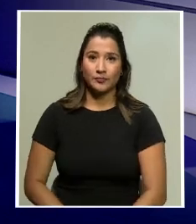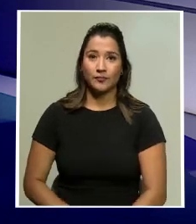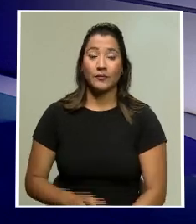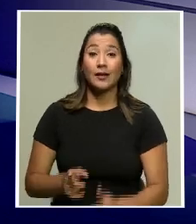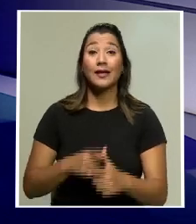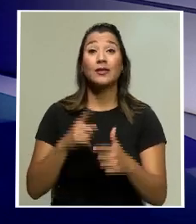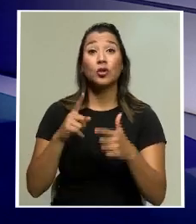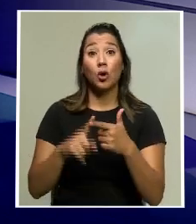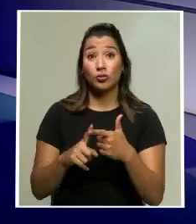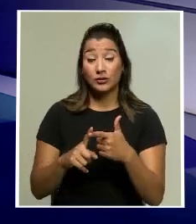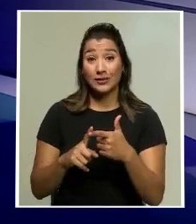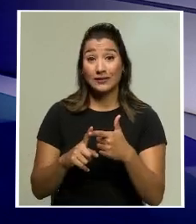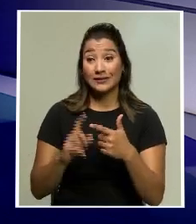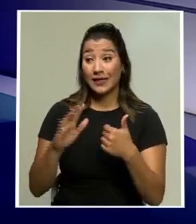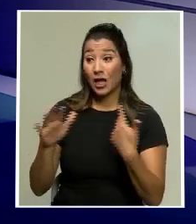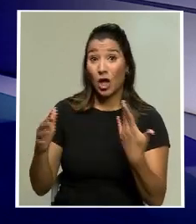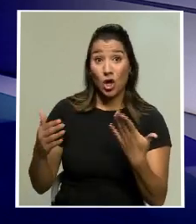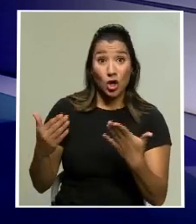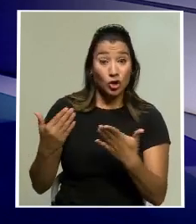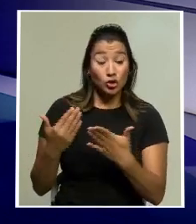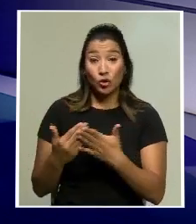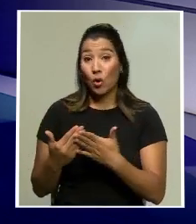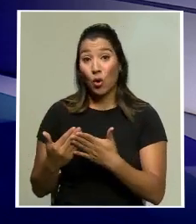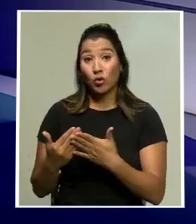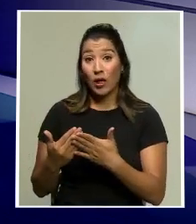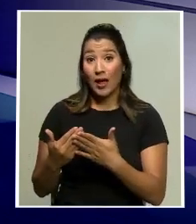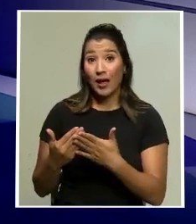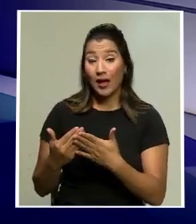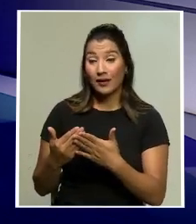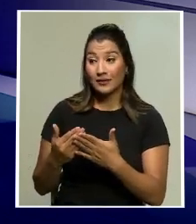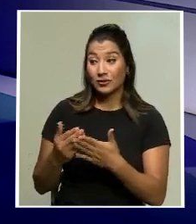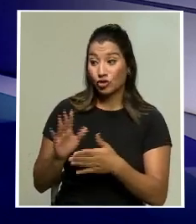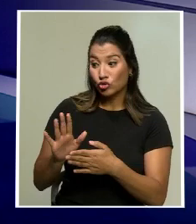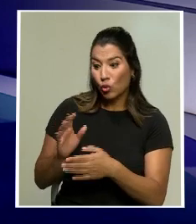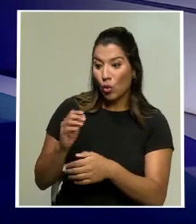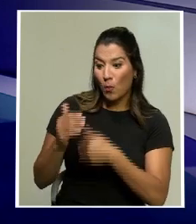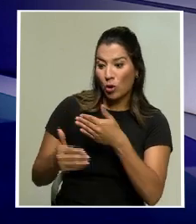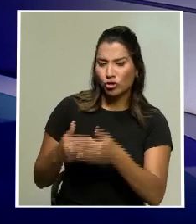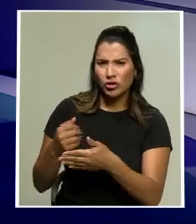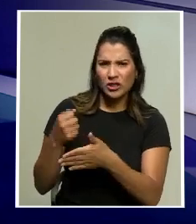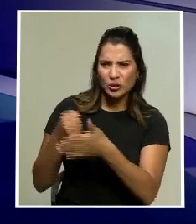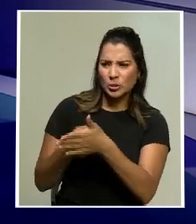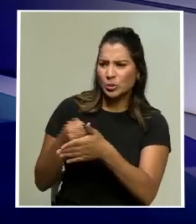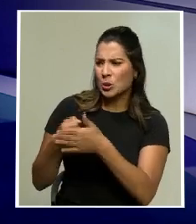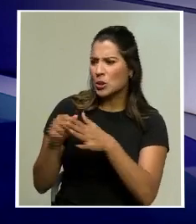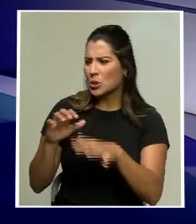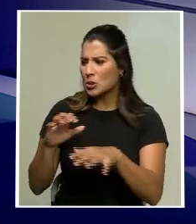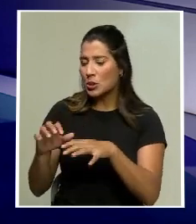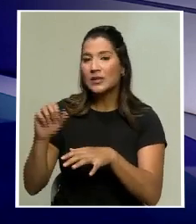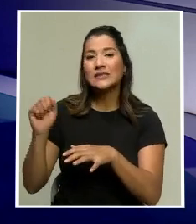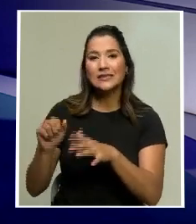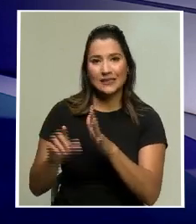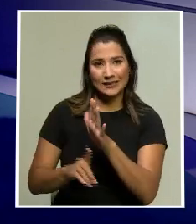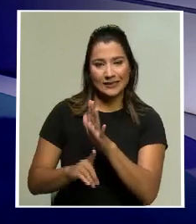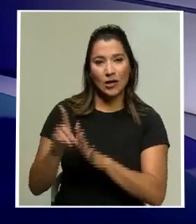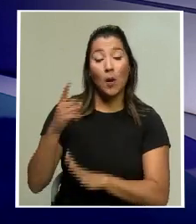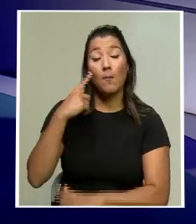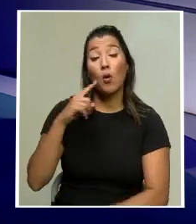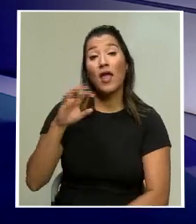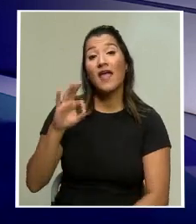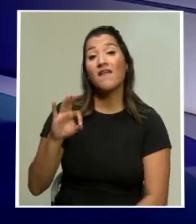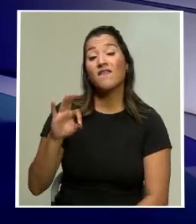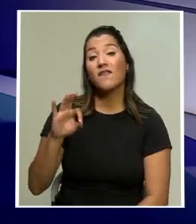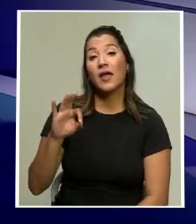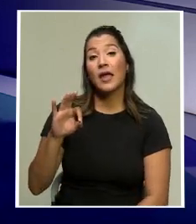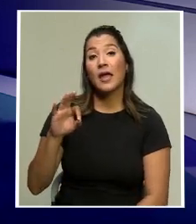Entonces, todo el activismo es desarrollado, sí, por el FMLN, porque él no tenía